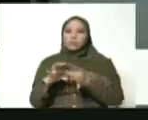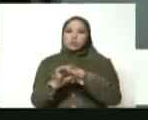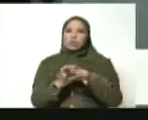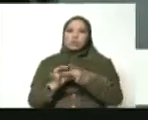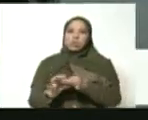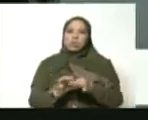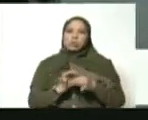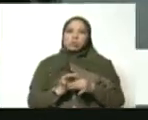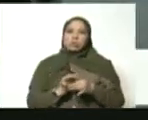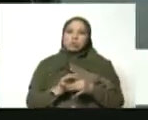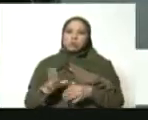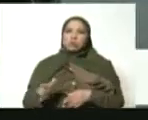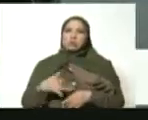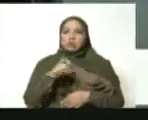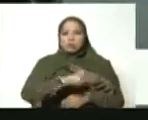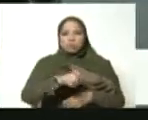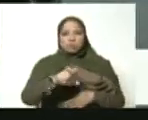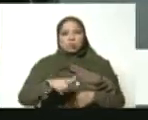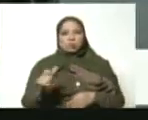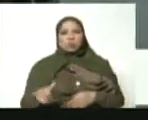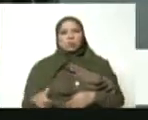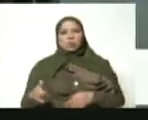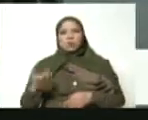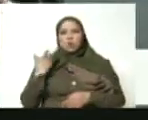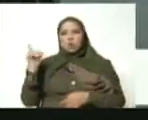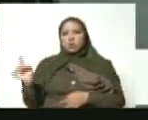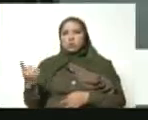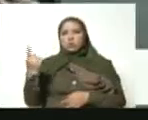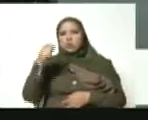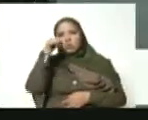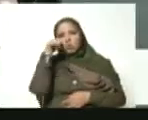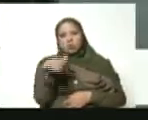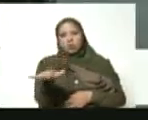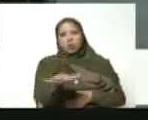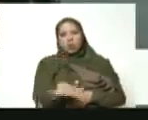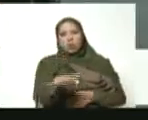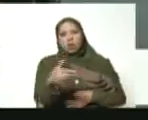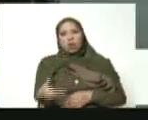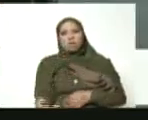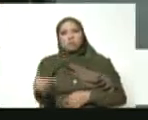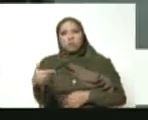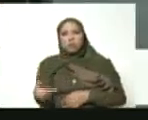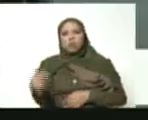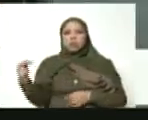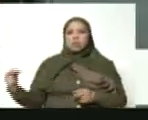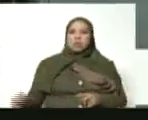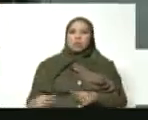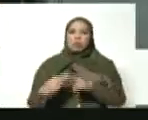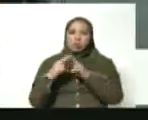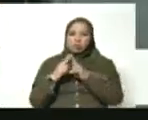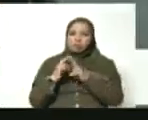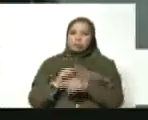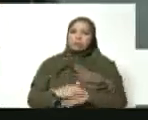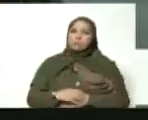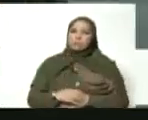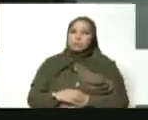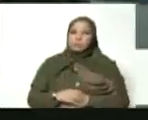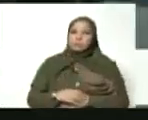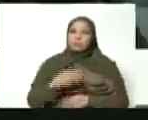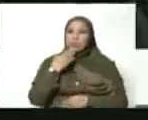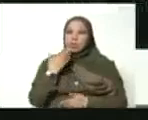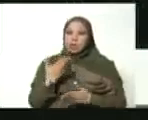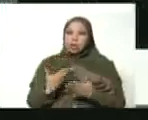muchísimo y que somos gente antigua, que somos un solo pueblo. Eso es la importancia que tiene este encuentro. Bien, muchísimas gracias. Agradecemos